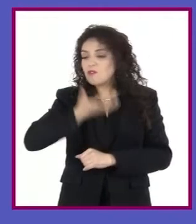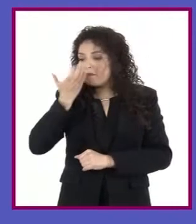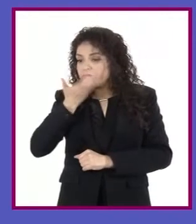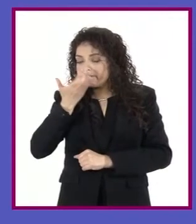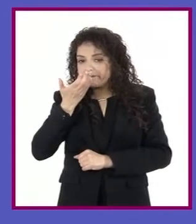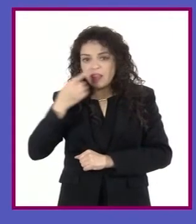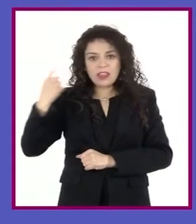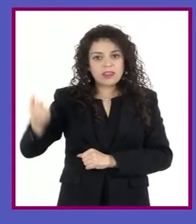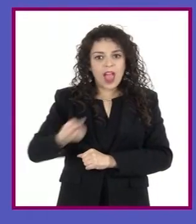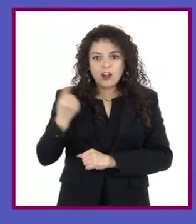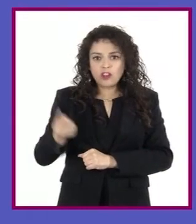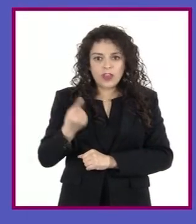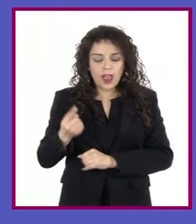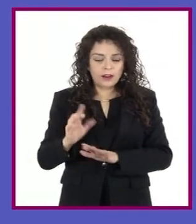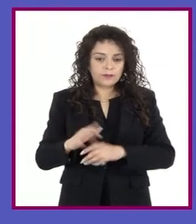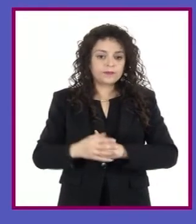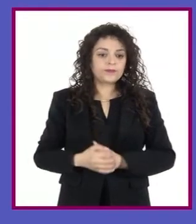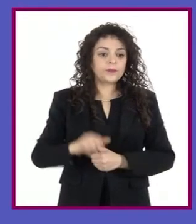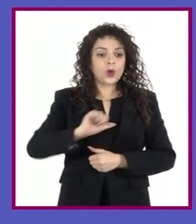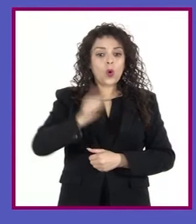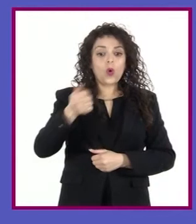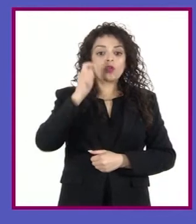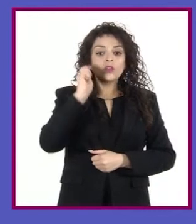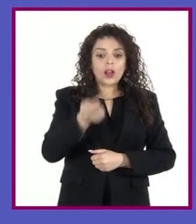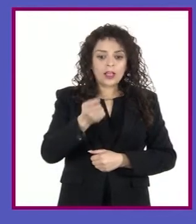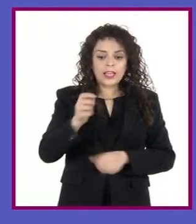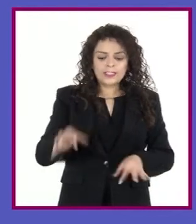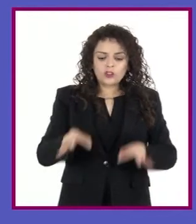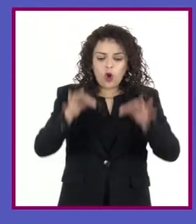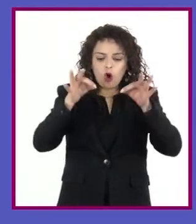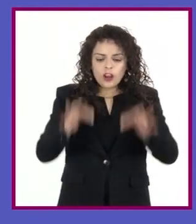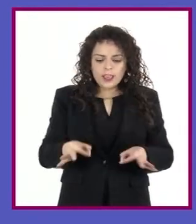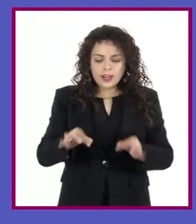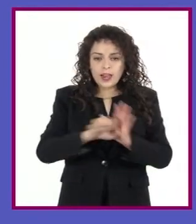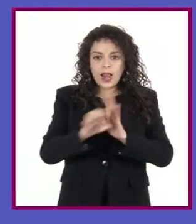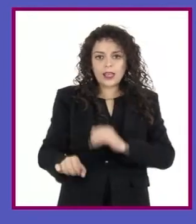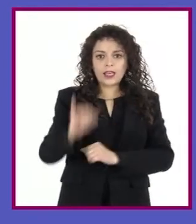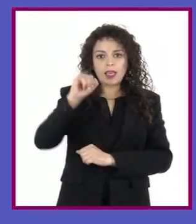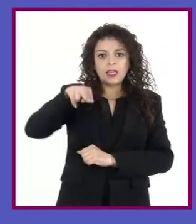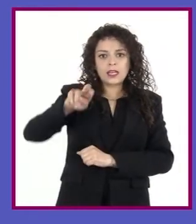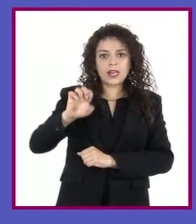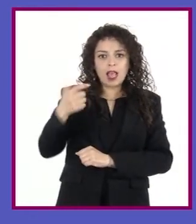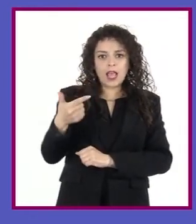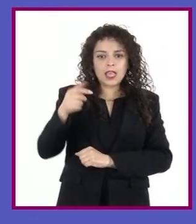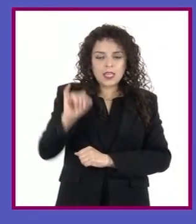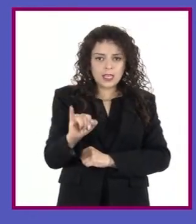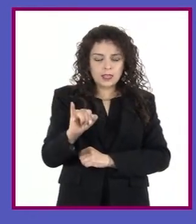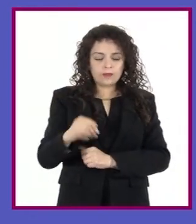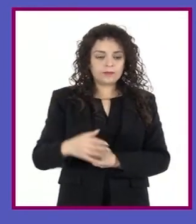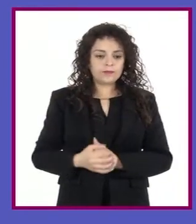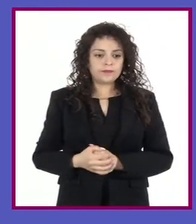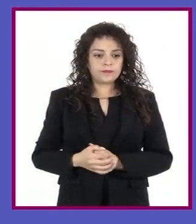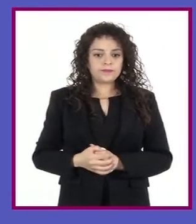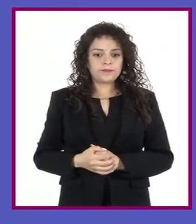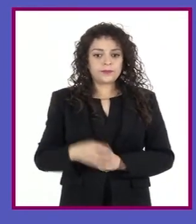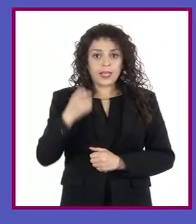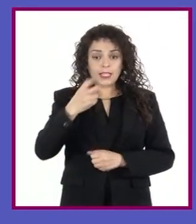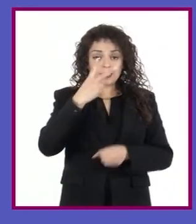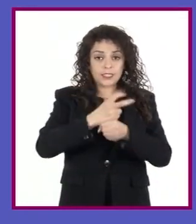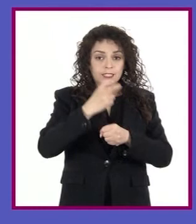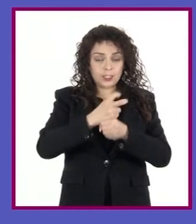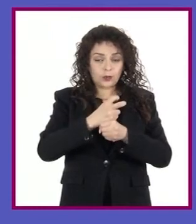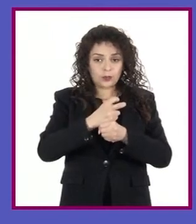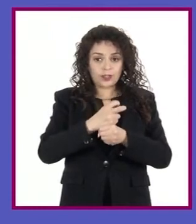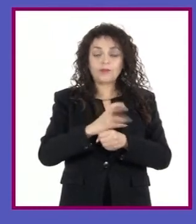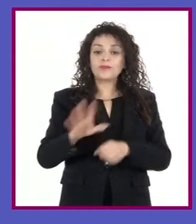una investigación que retoma fuentes originales como la de Instituto Nacional de Estadística y Geografía, INEGI. Y